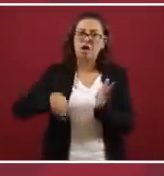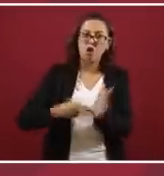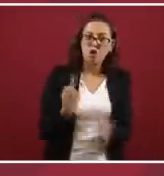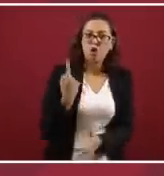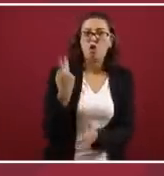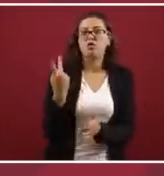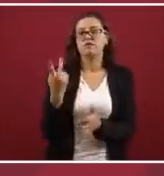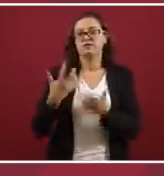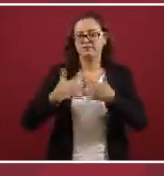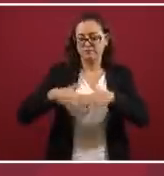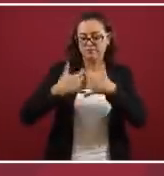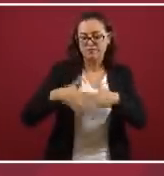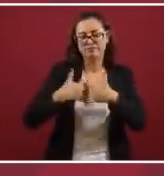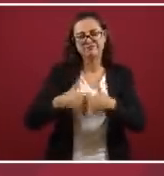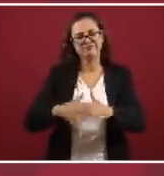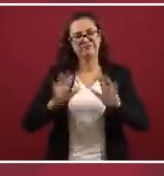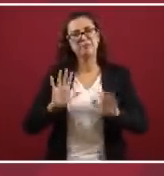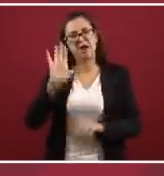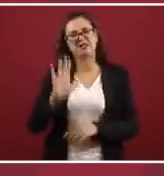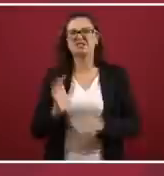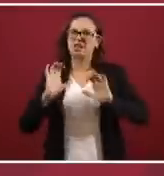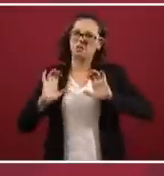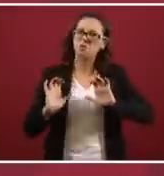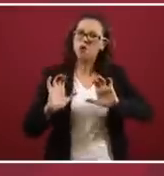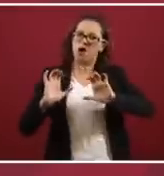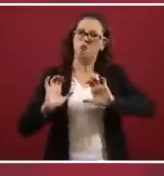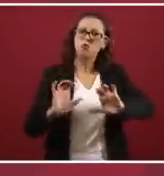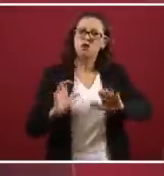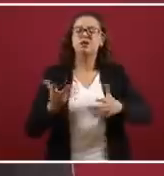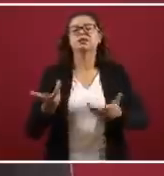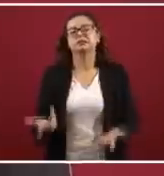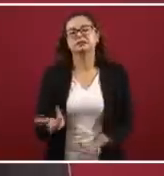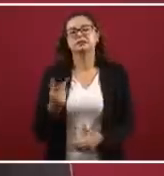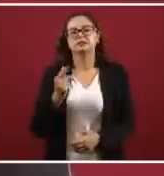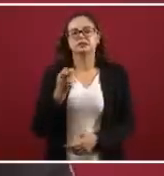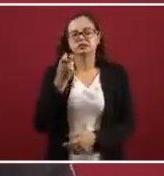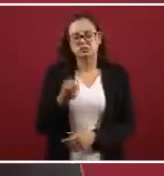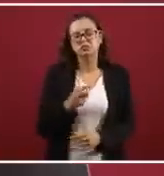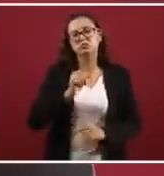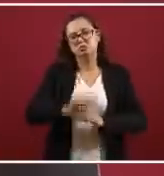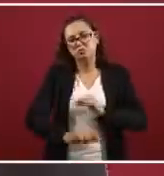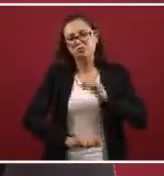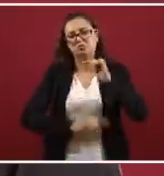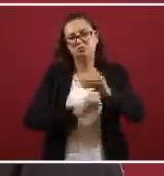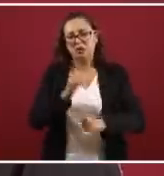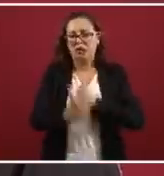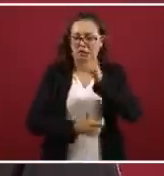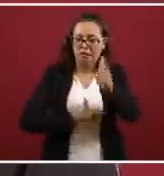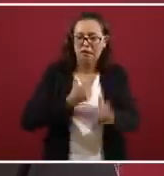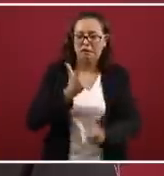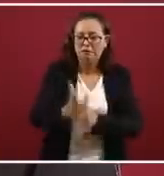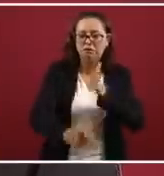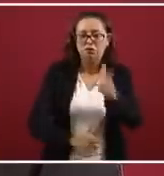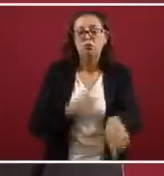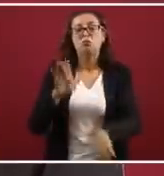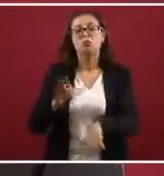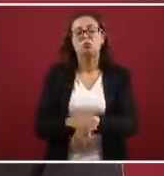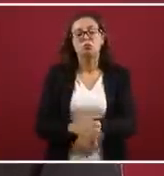y luego empujarlo. Y es un cuerpo de avance lento porque